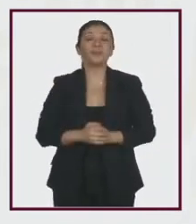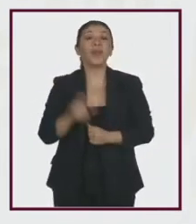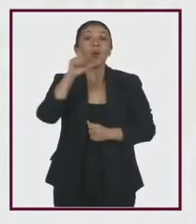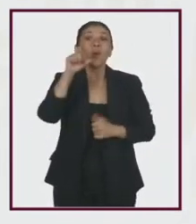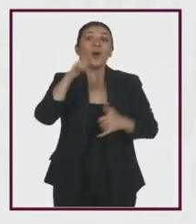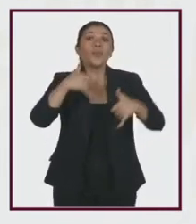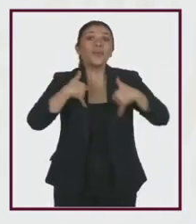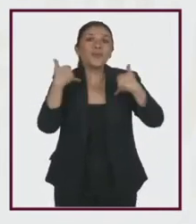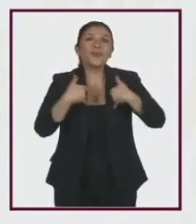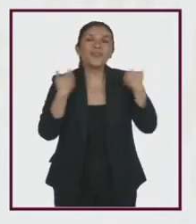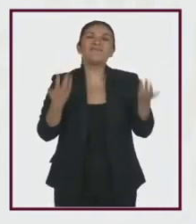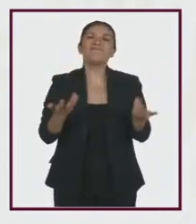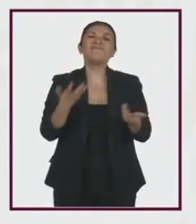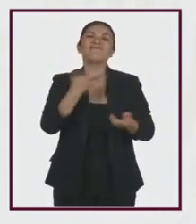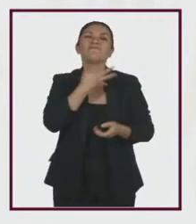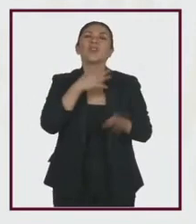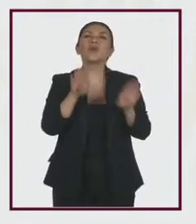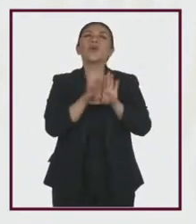como un